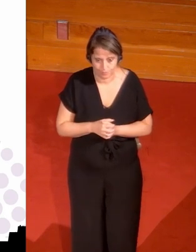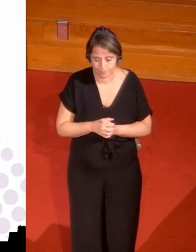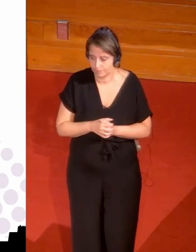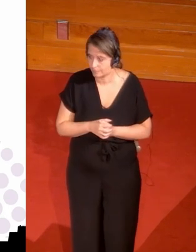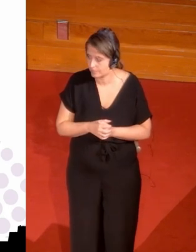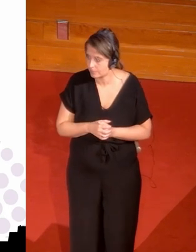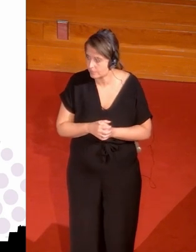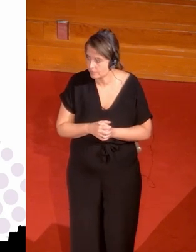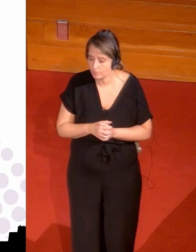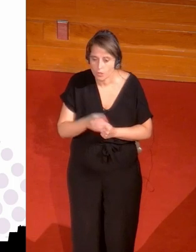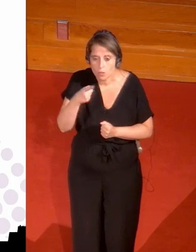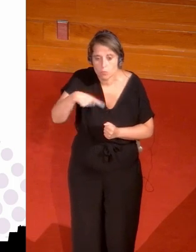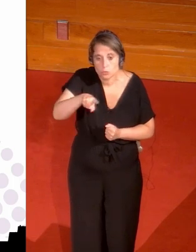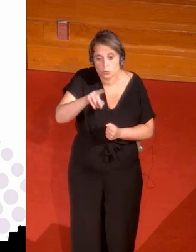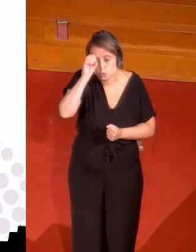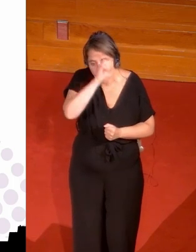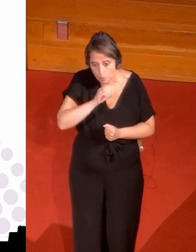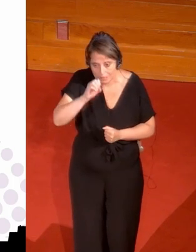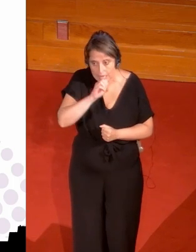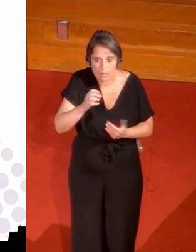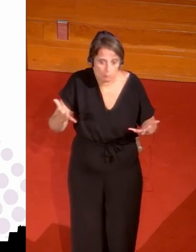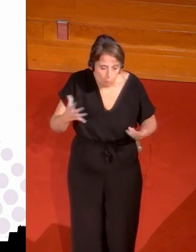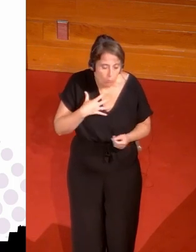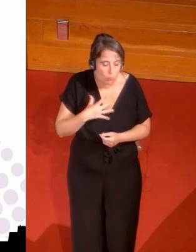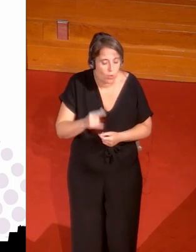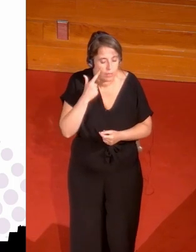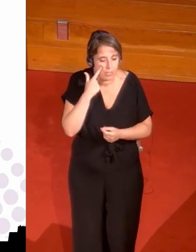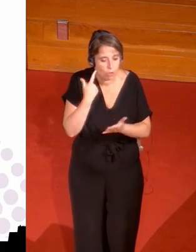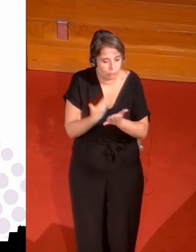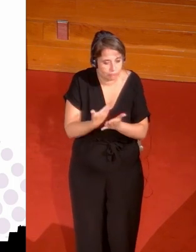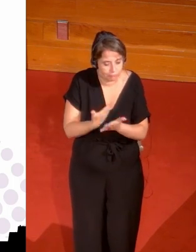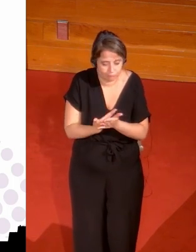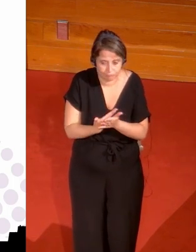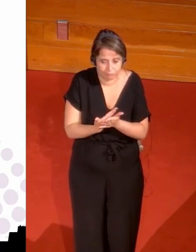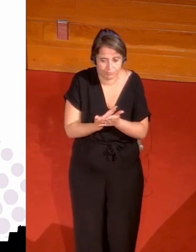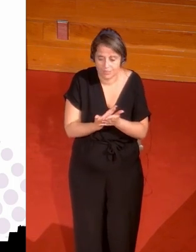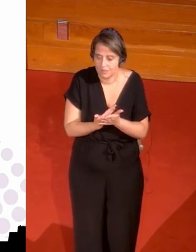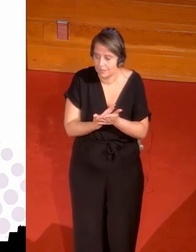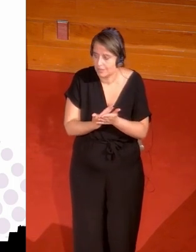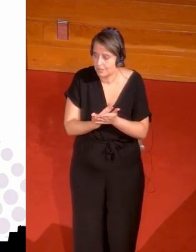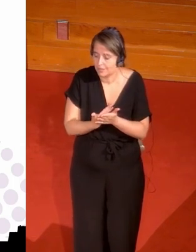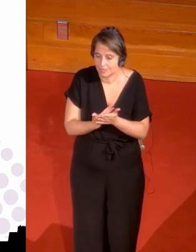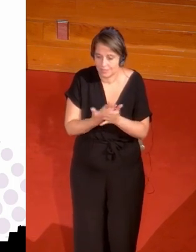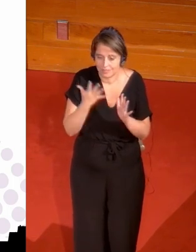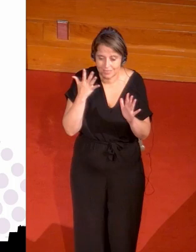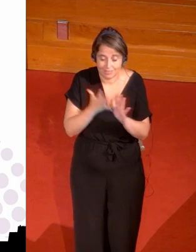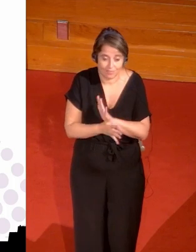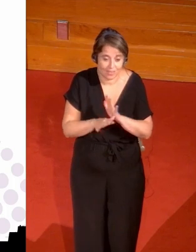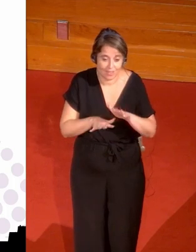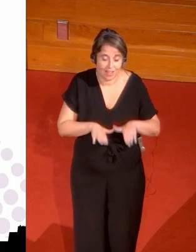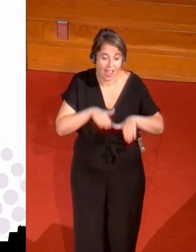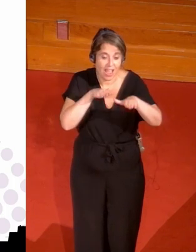y podéis tomarlo como una opinión Pero los indicios los indicios son que no es exactamente a favor